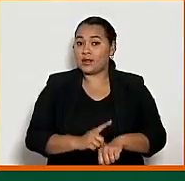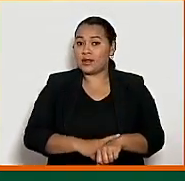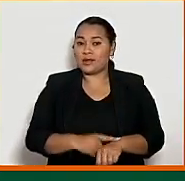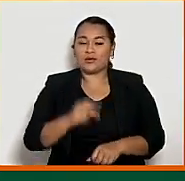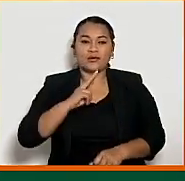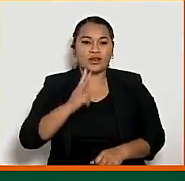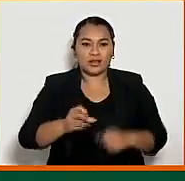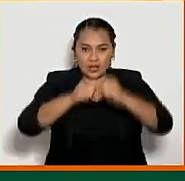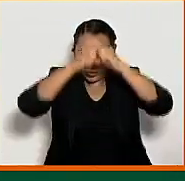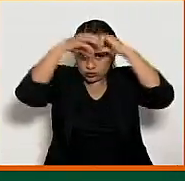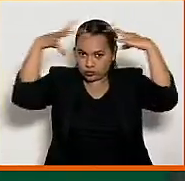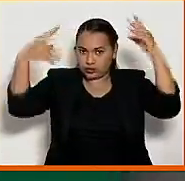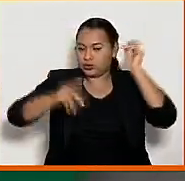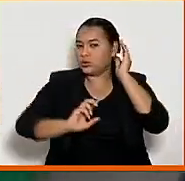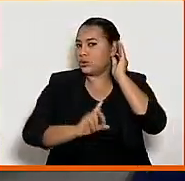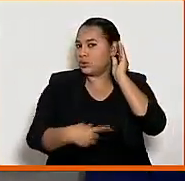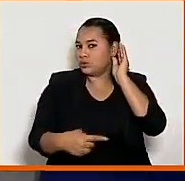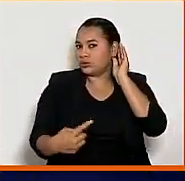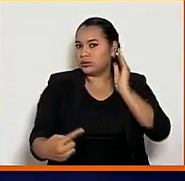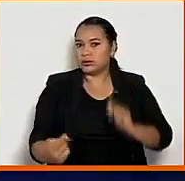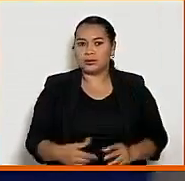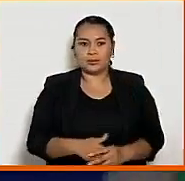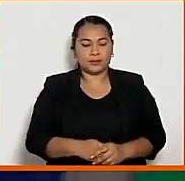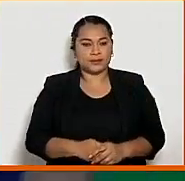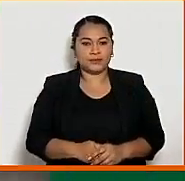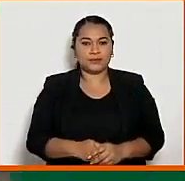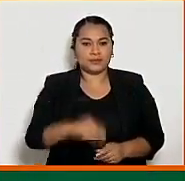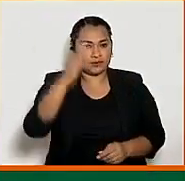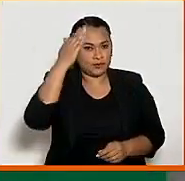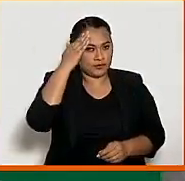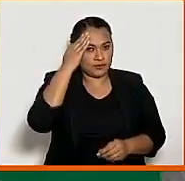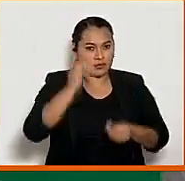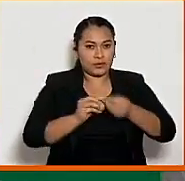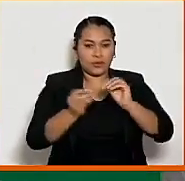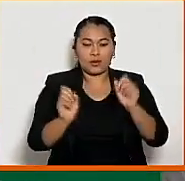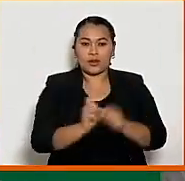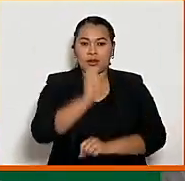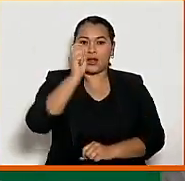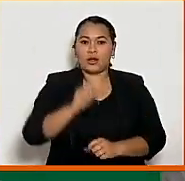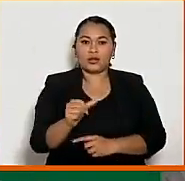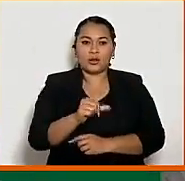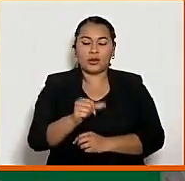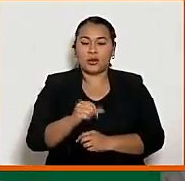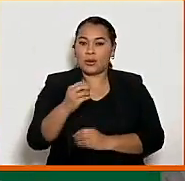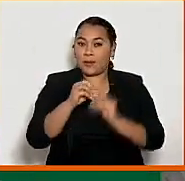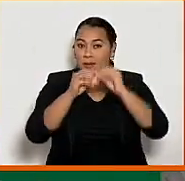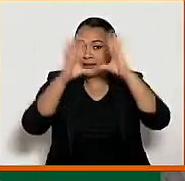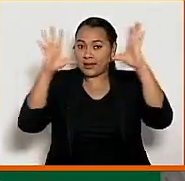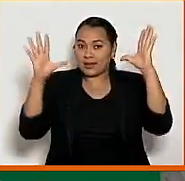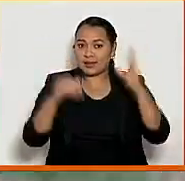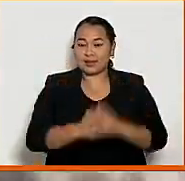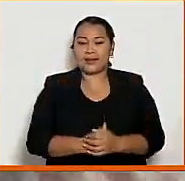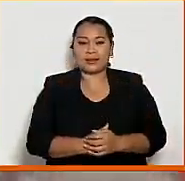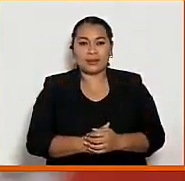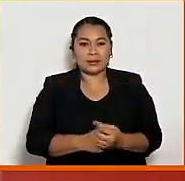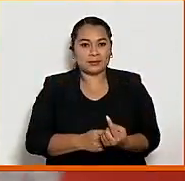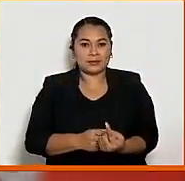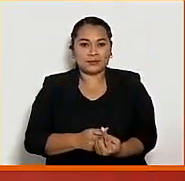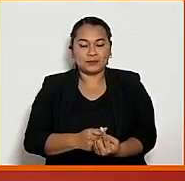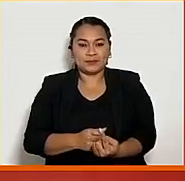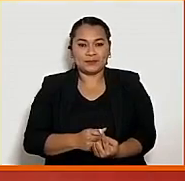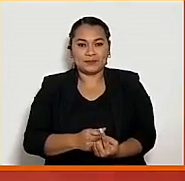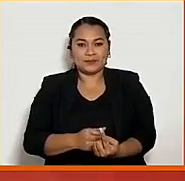tus sueños una realidad junto a Diaria. Vamos a conocer el número favorecido para esta mañana. Su primer dígito ganador